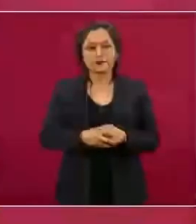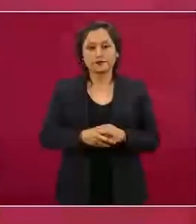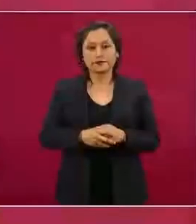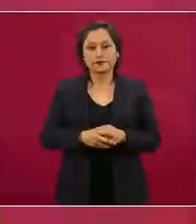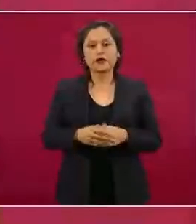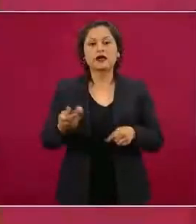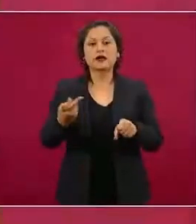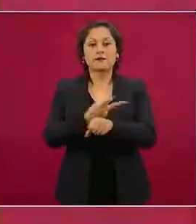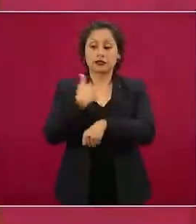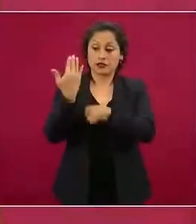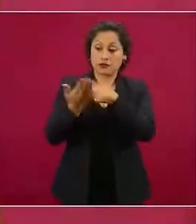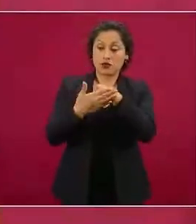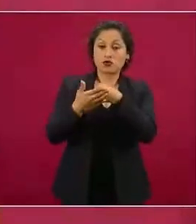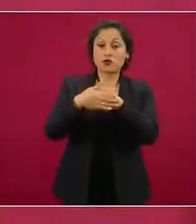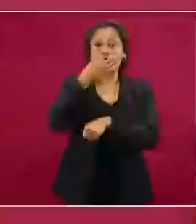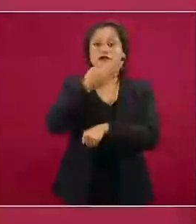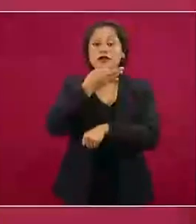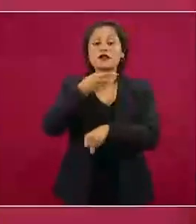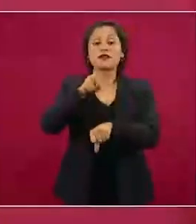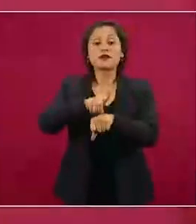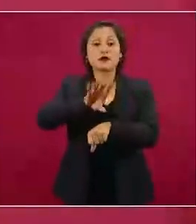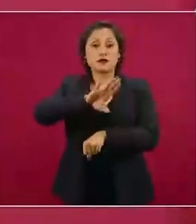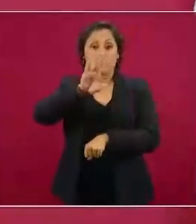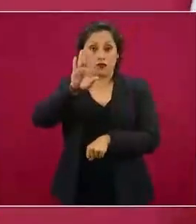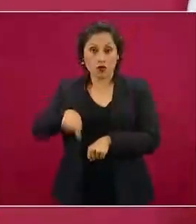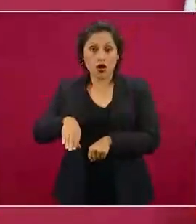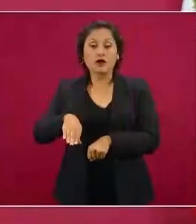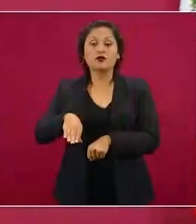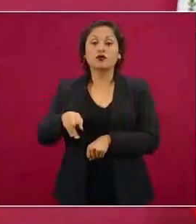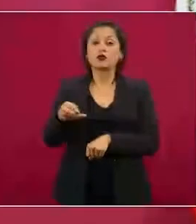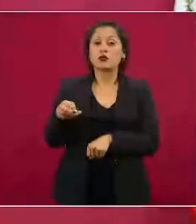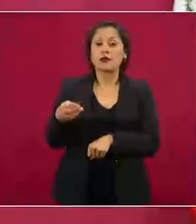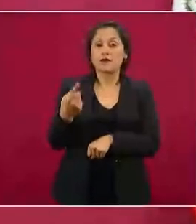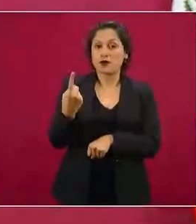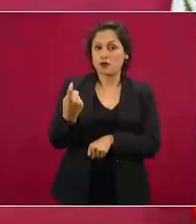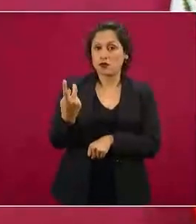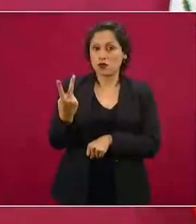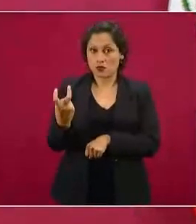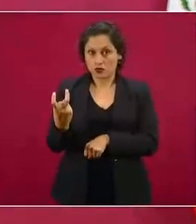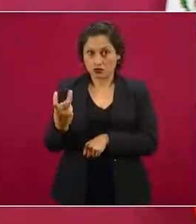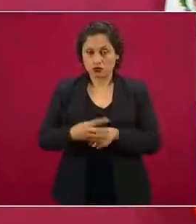de muerto, el día primero, el día dos,